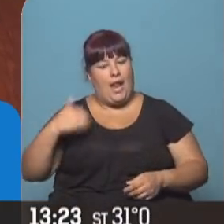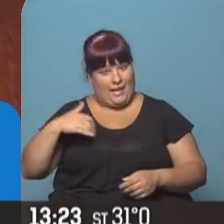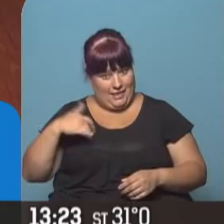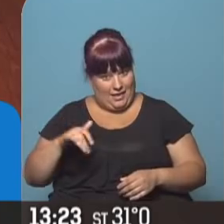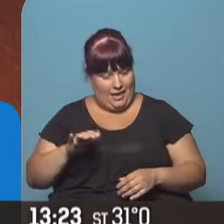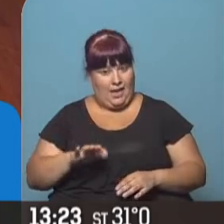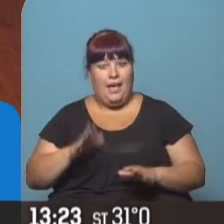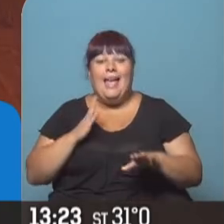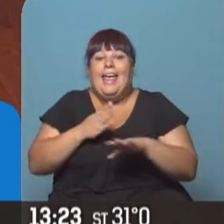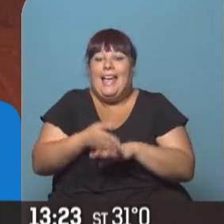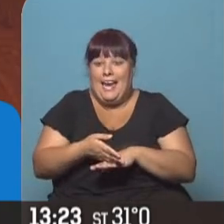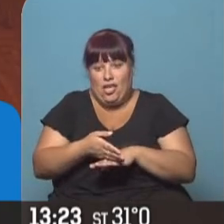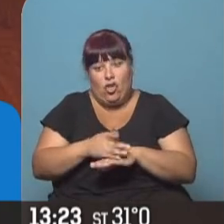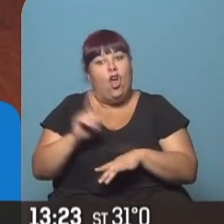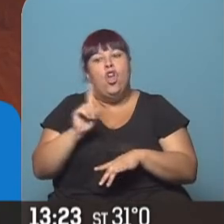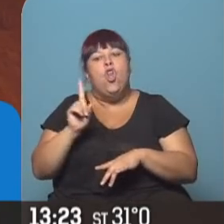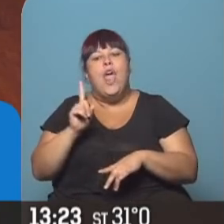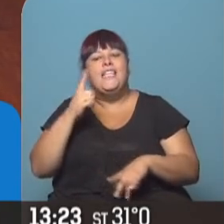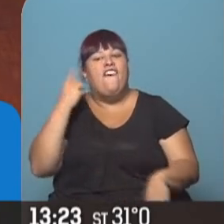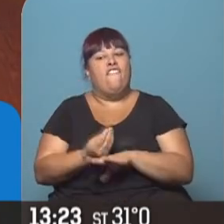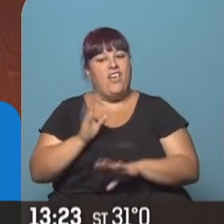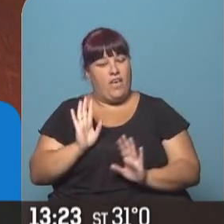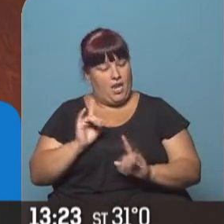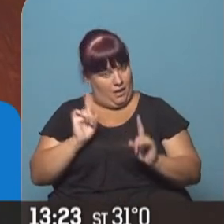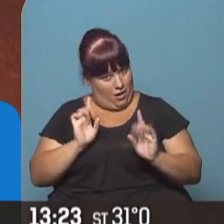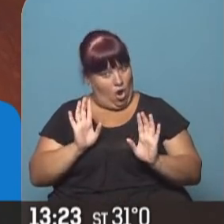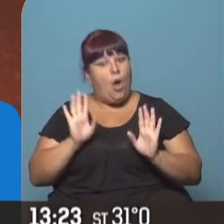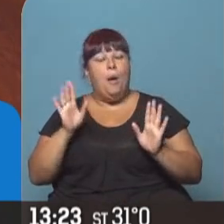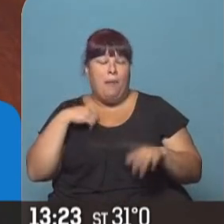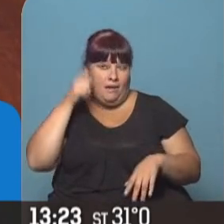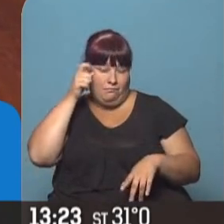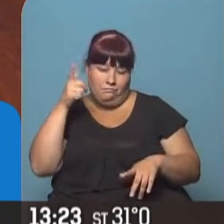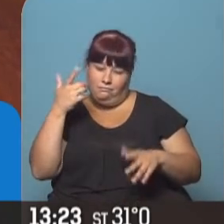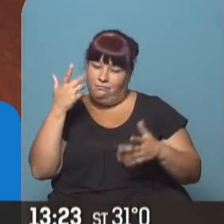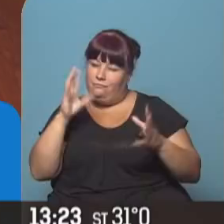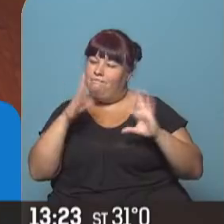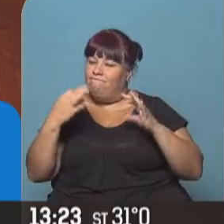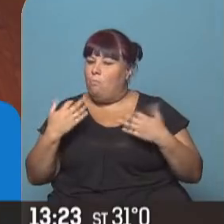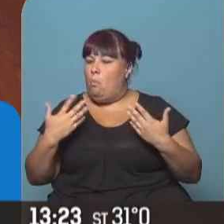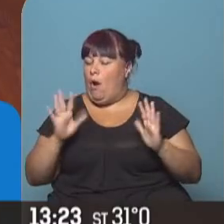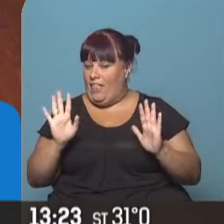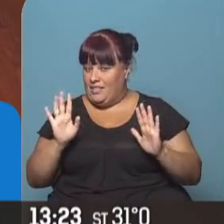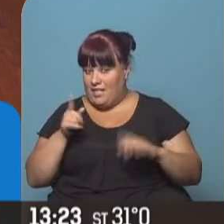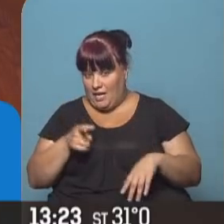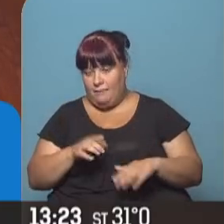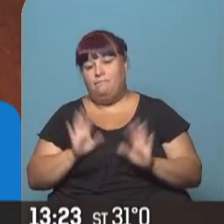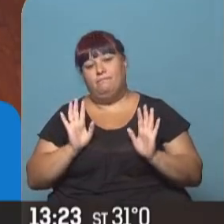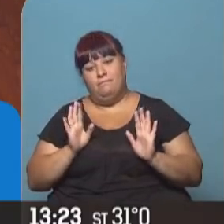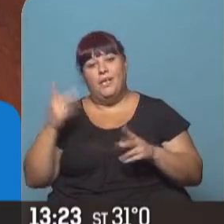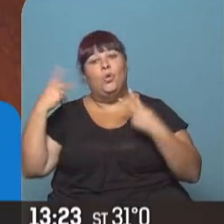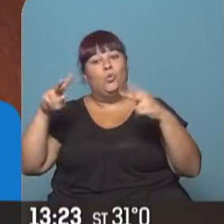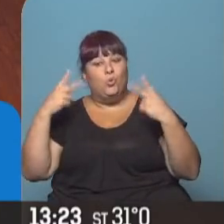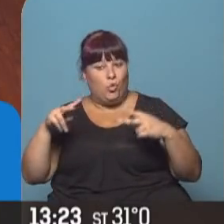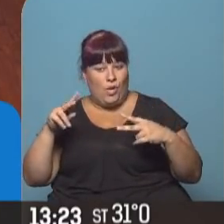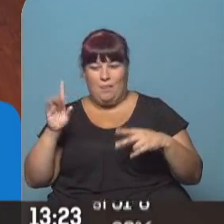Argentina. Ingresos que no significa que vienen a radicarse. Claro. Pero uno podía presumir fundadamente que